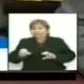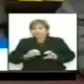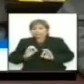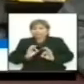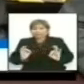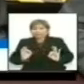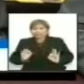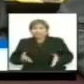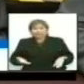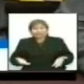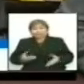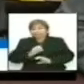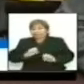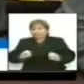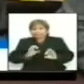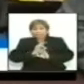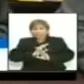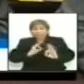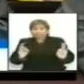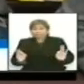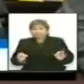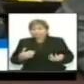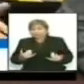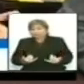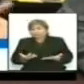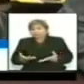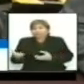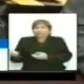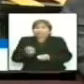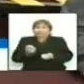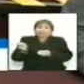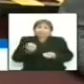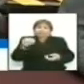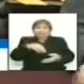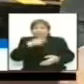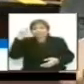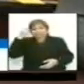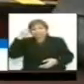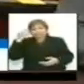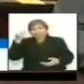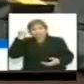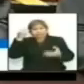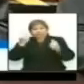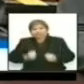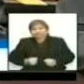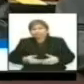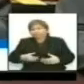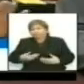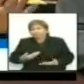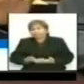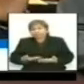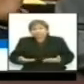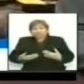nada. No hacen nada. Y ahora quieren arrastrar a todo el sistema político por su incapacidad.